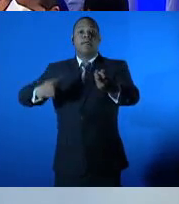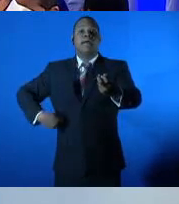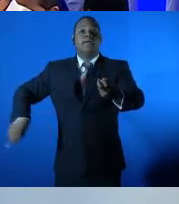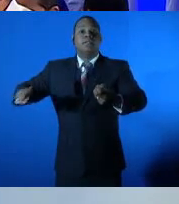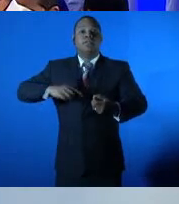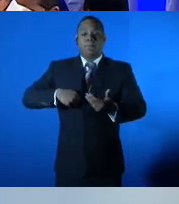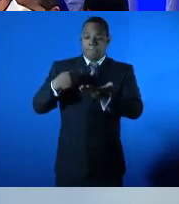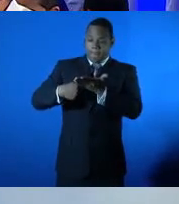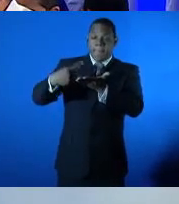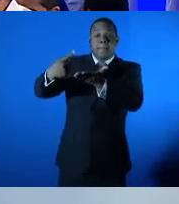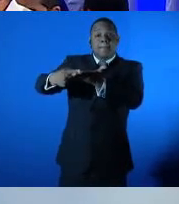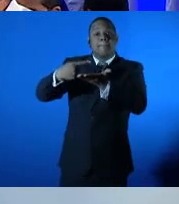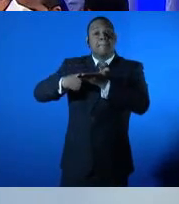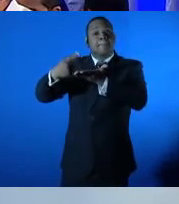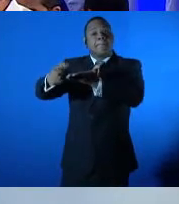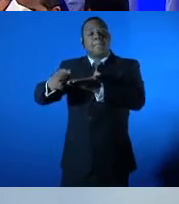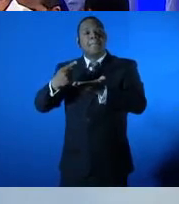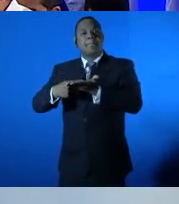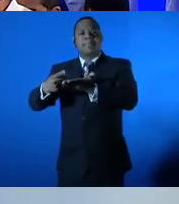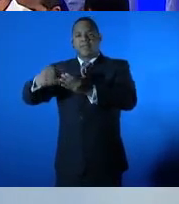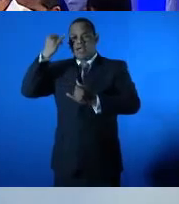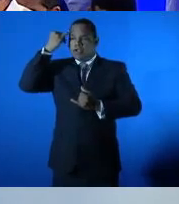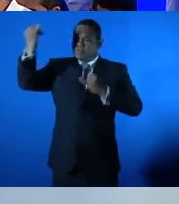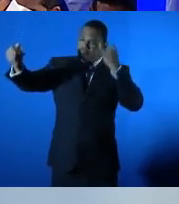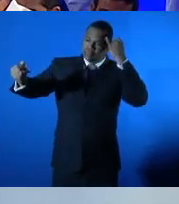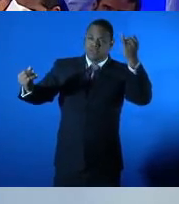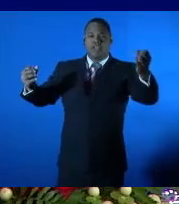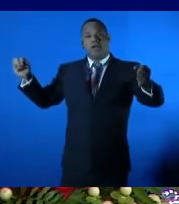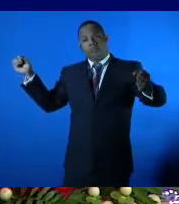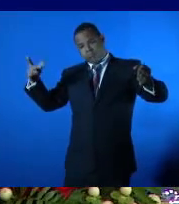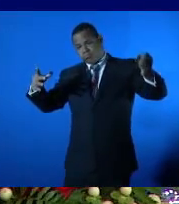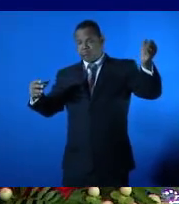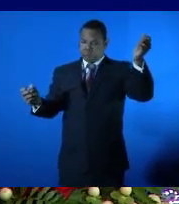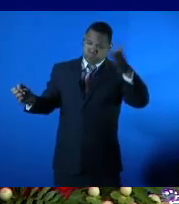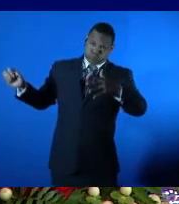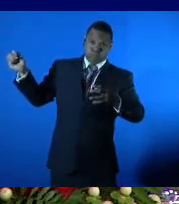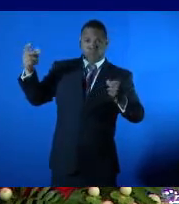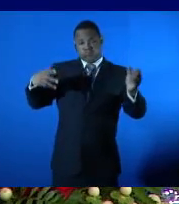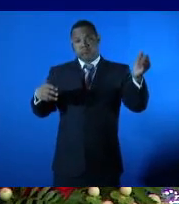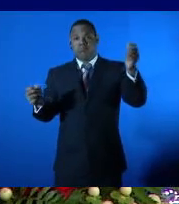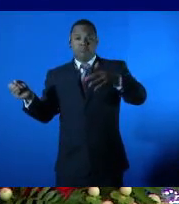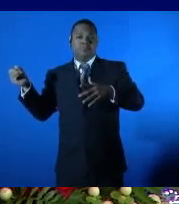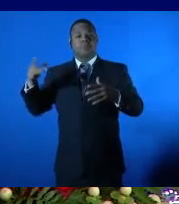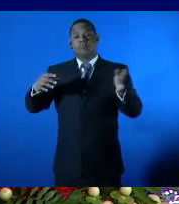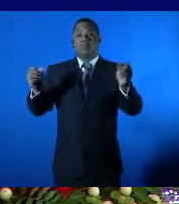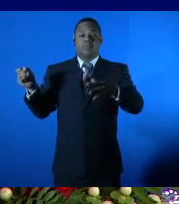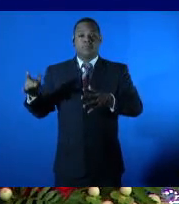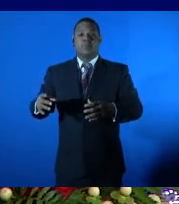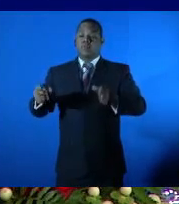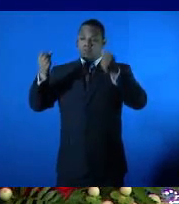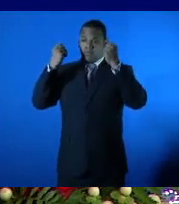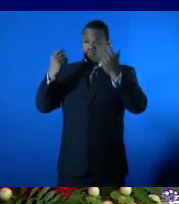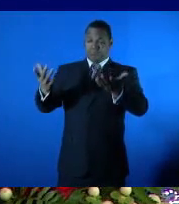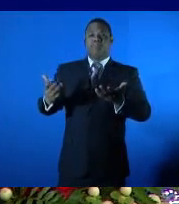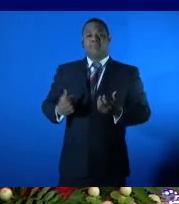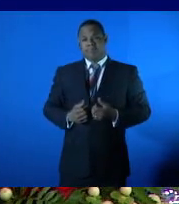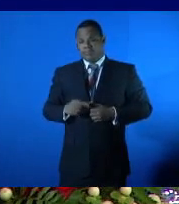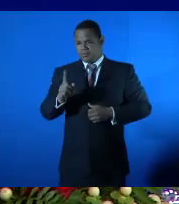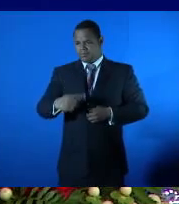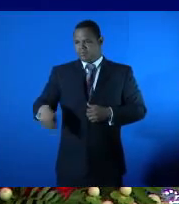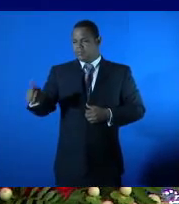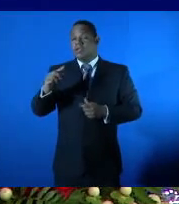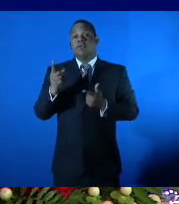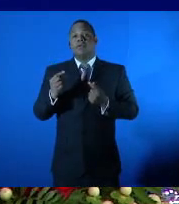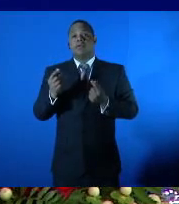funcionarios principales y partes interesadas en Belice. Ellos allí revisaron la situación del proceso de integración y